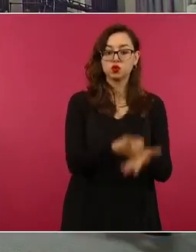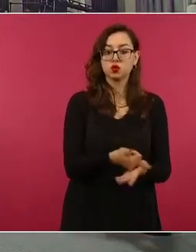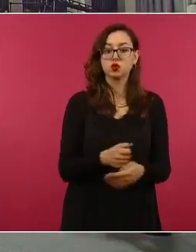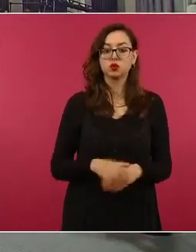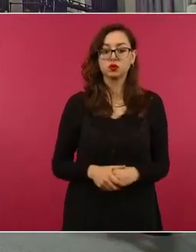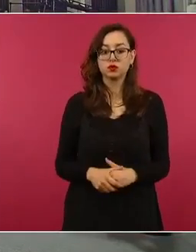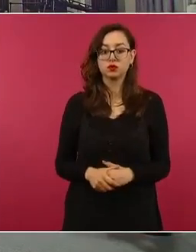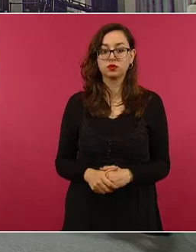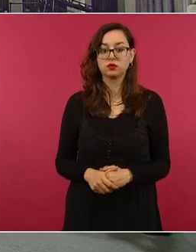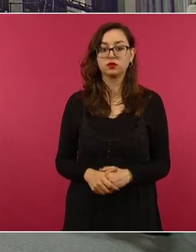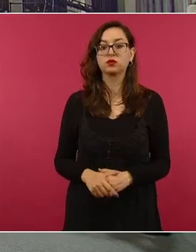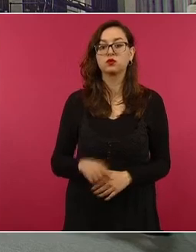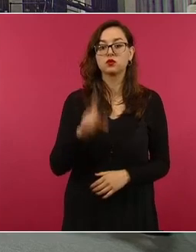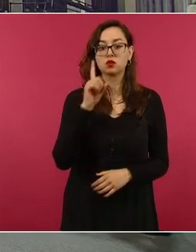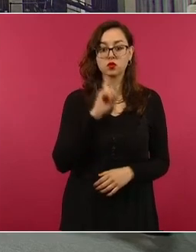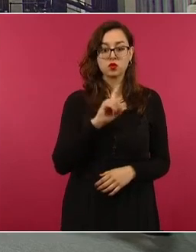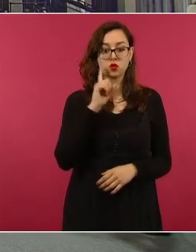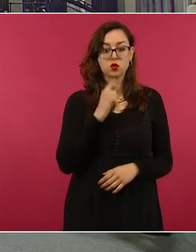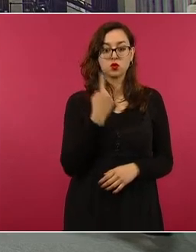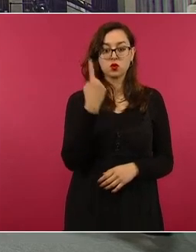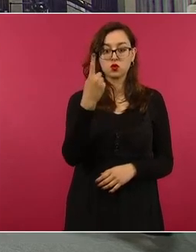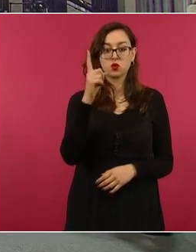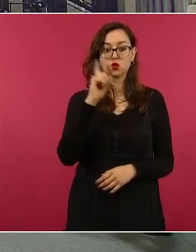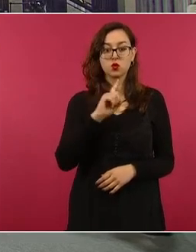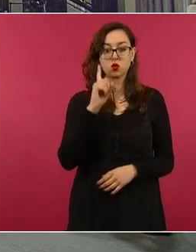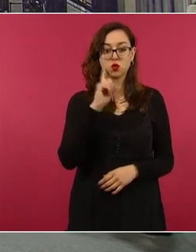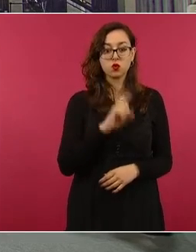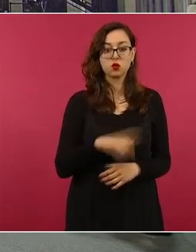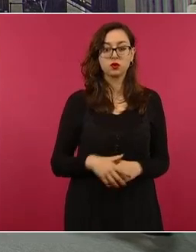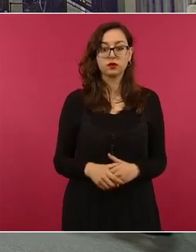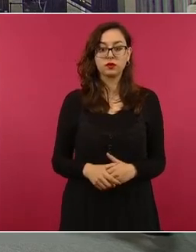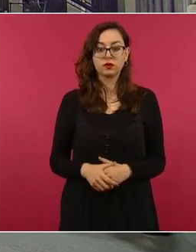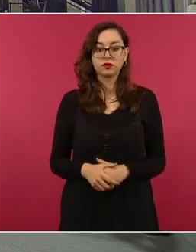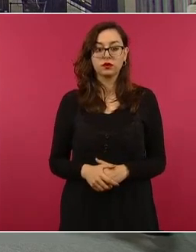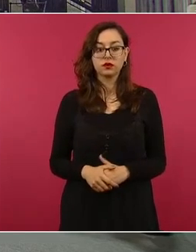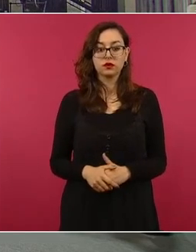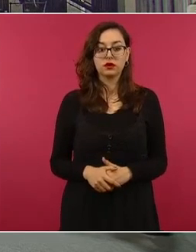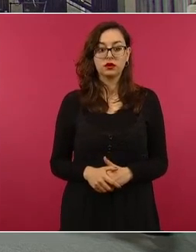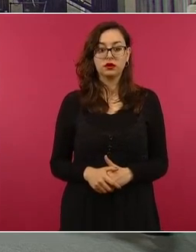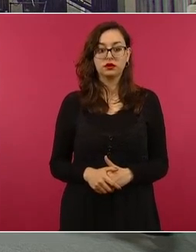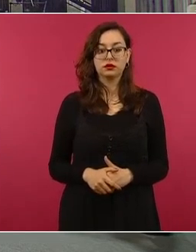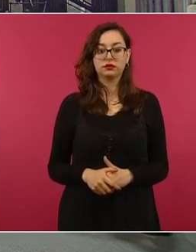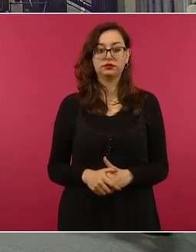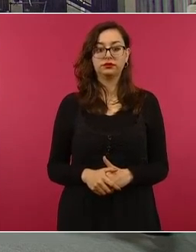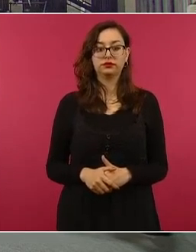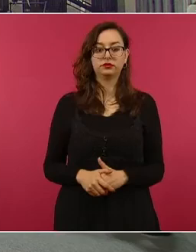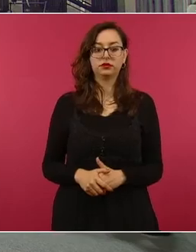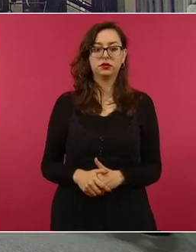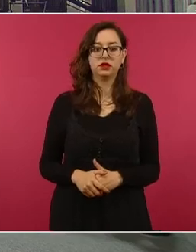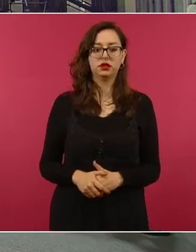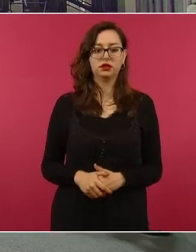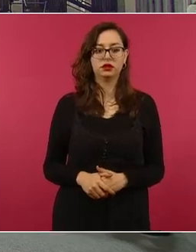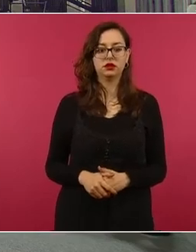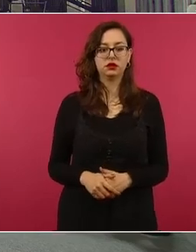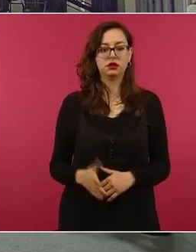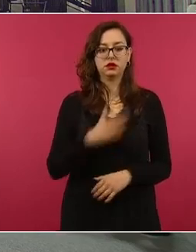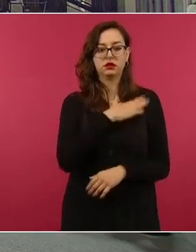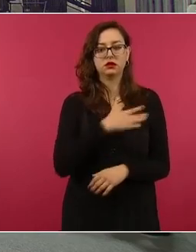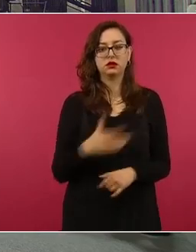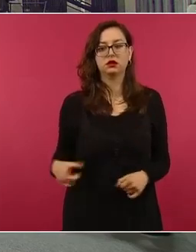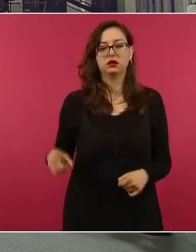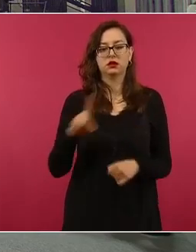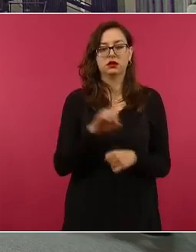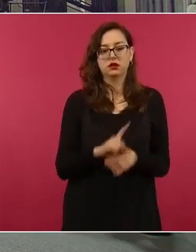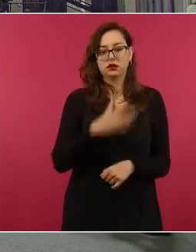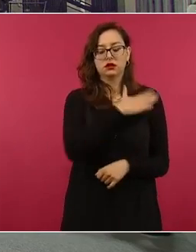Compañera, una compañera. Buenos días, presidente. Buenos